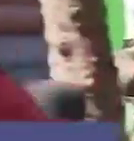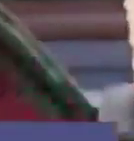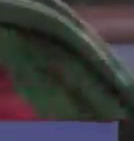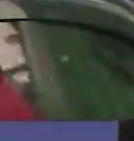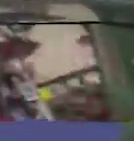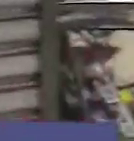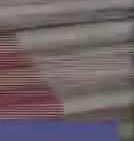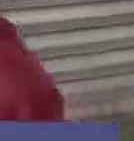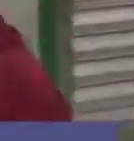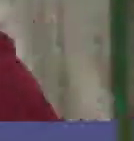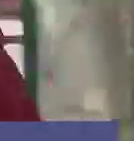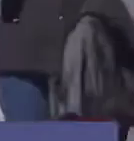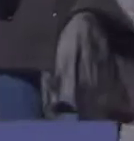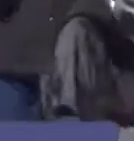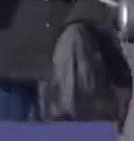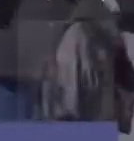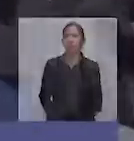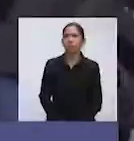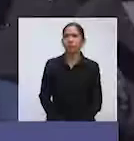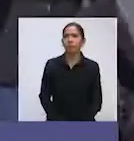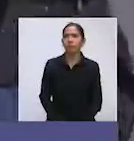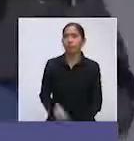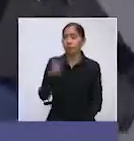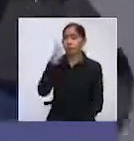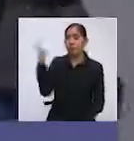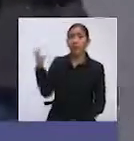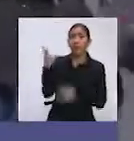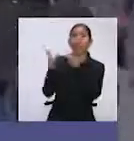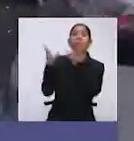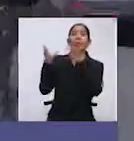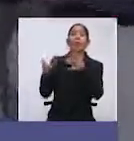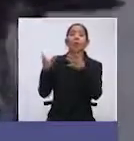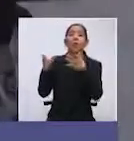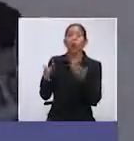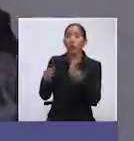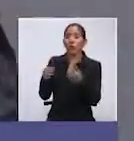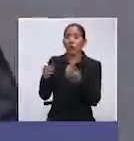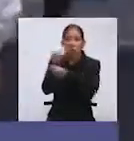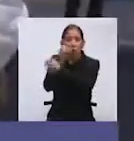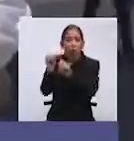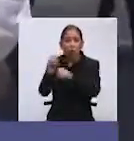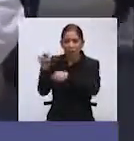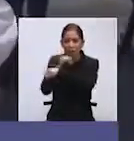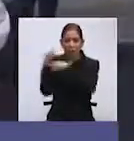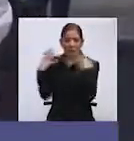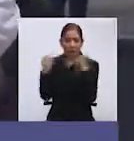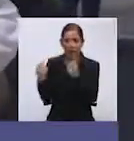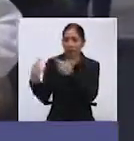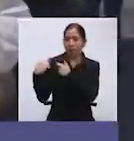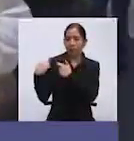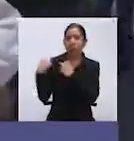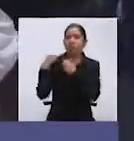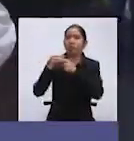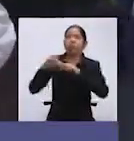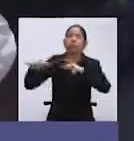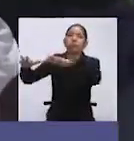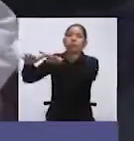en términos epidemiológicos la pandemia no ha terminado por un lado. Es decir, siguen